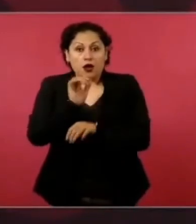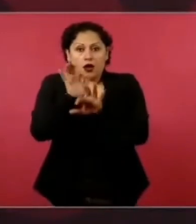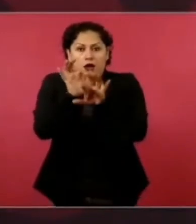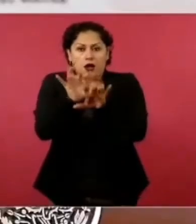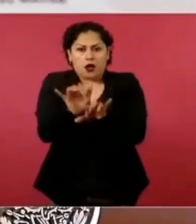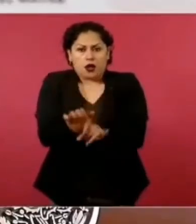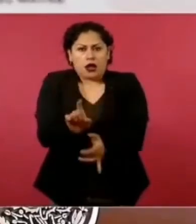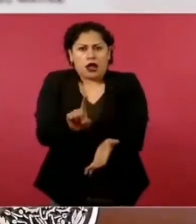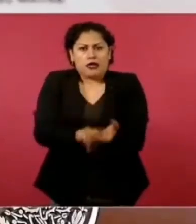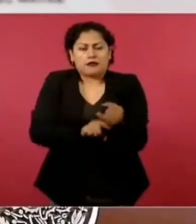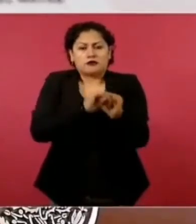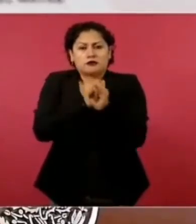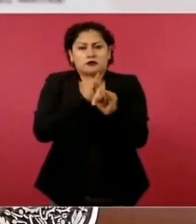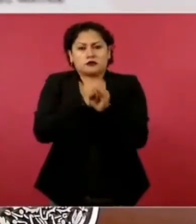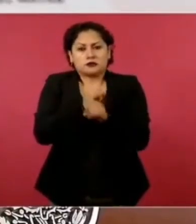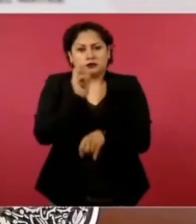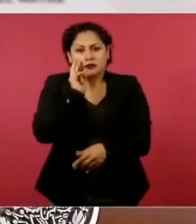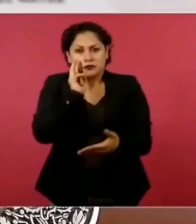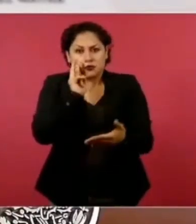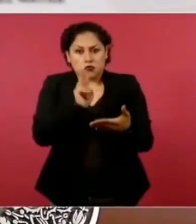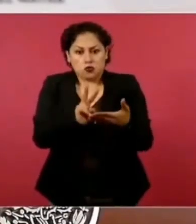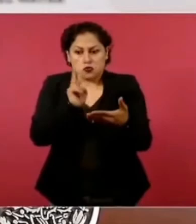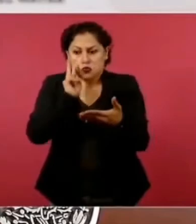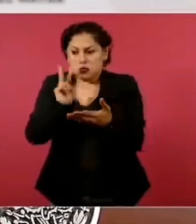de lo mejor,